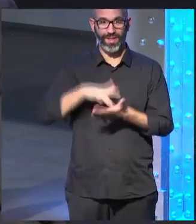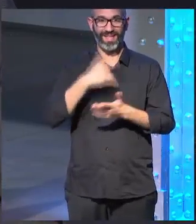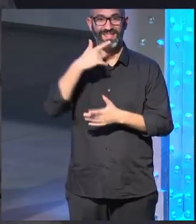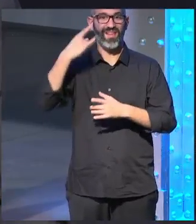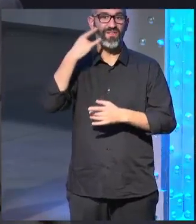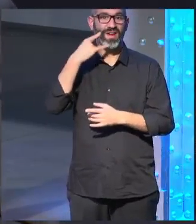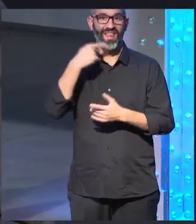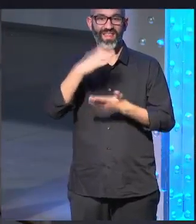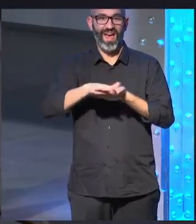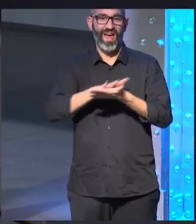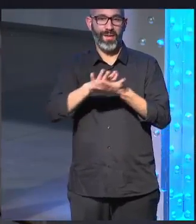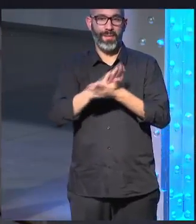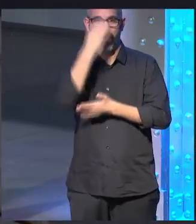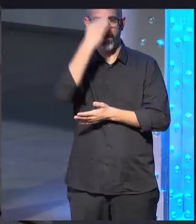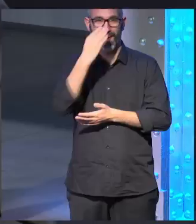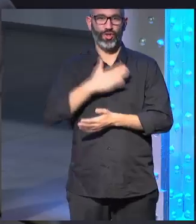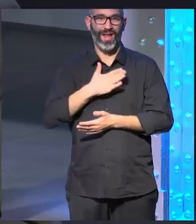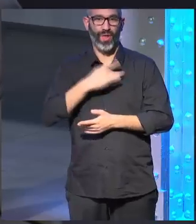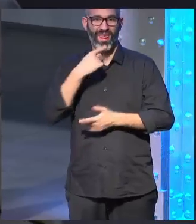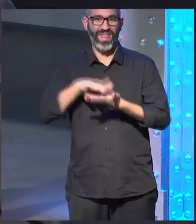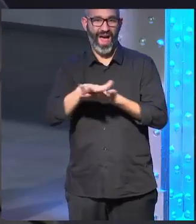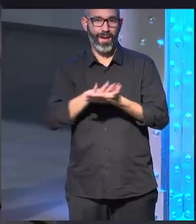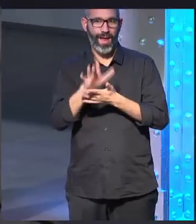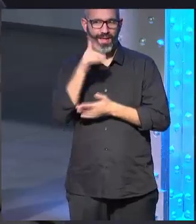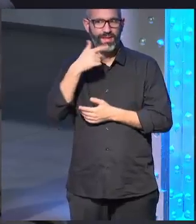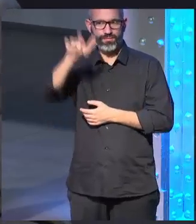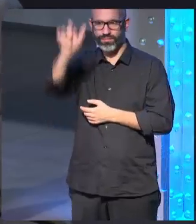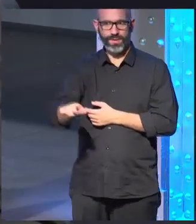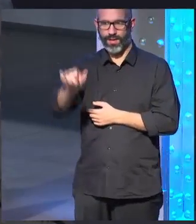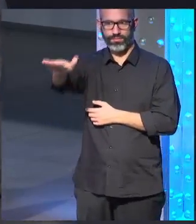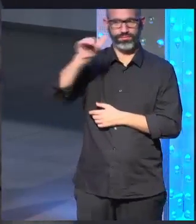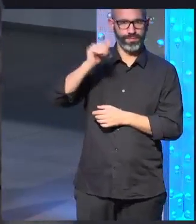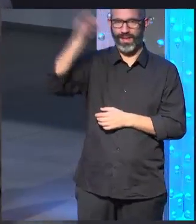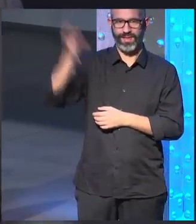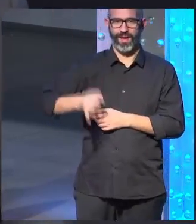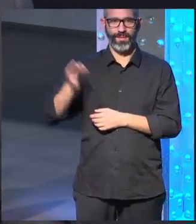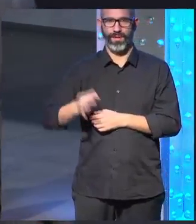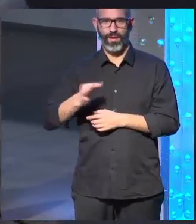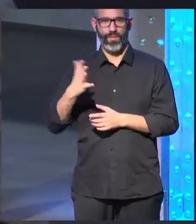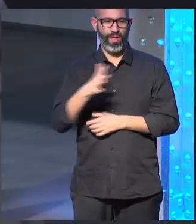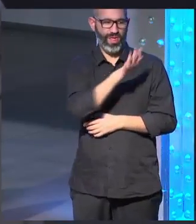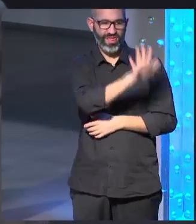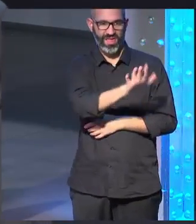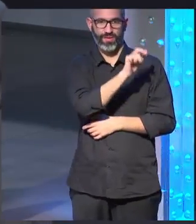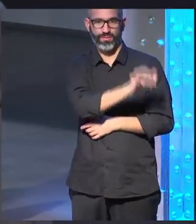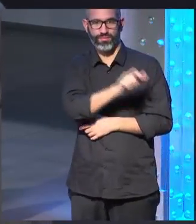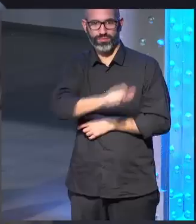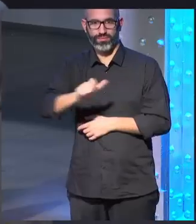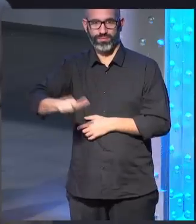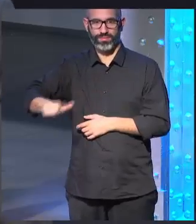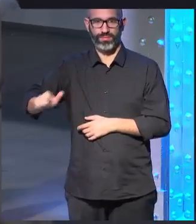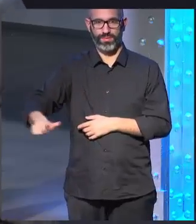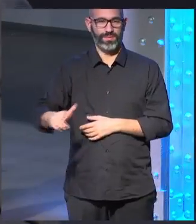hacía el patronato de esta casa Telefónica en empleo, dije, este tiene que venir. Pero estaban los cinco puestos